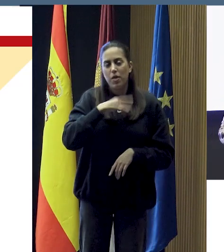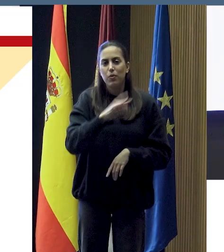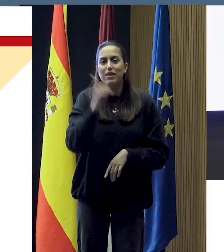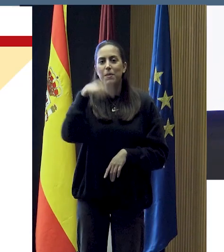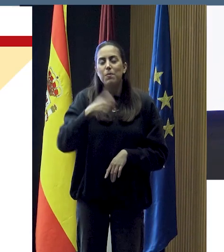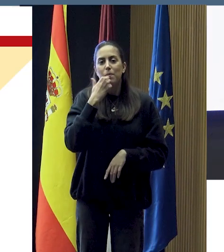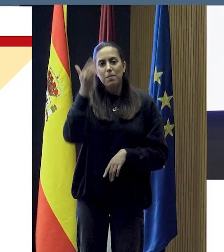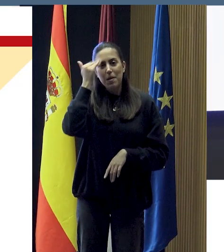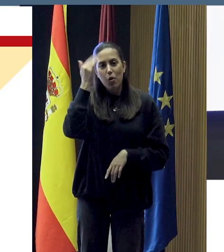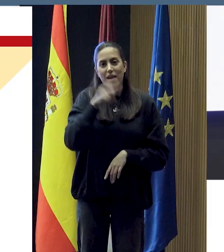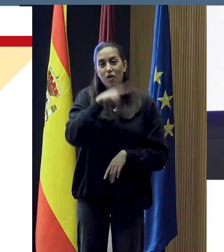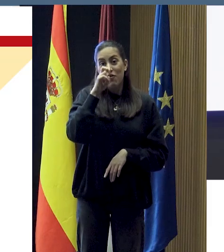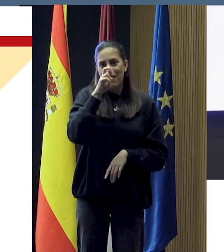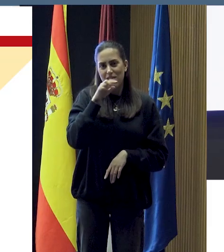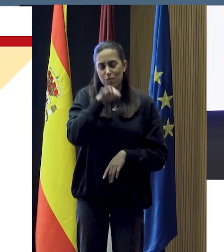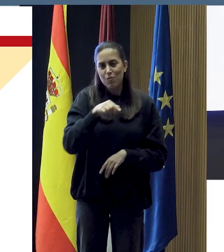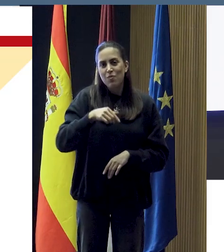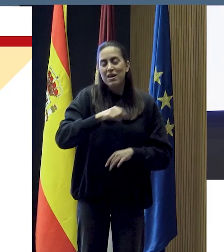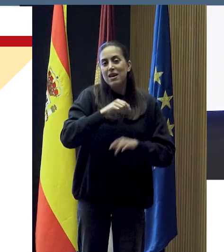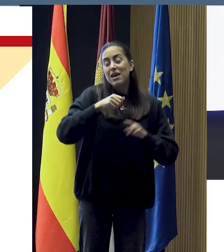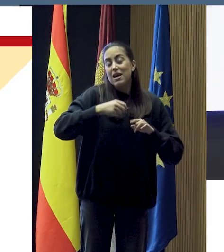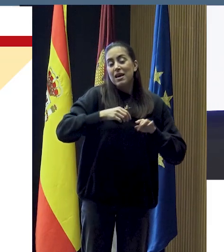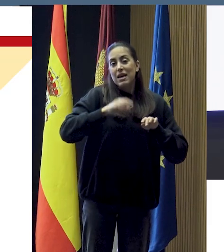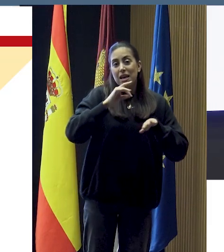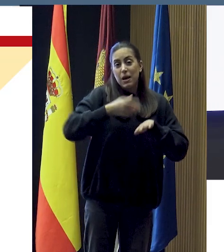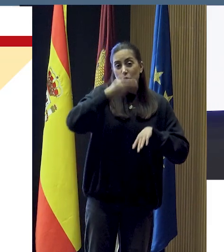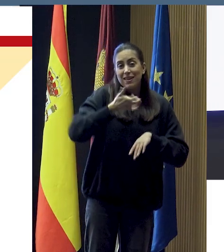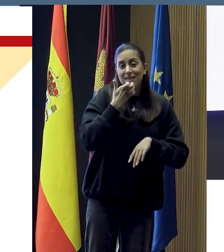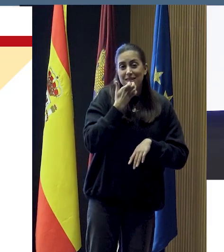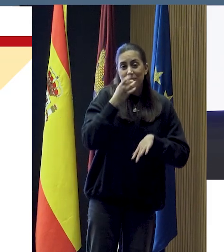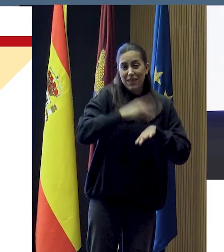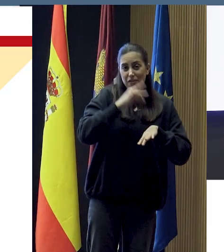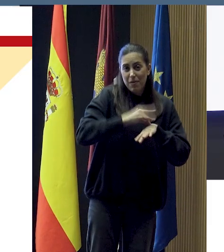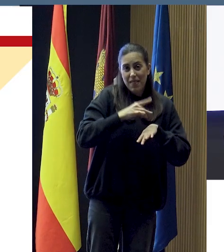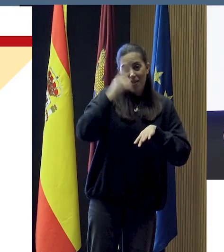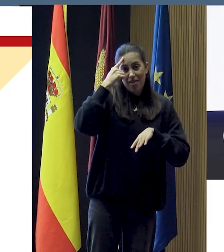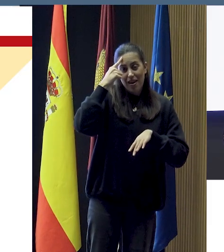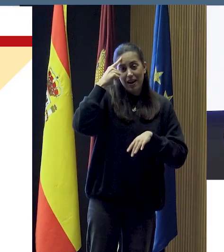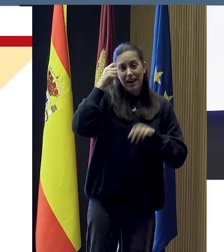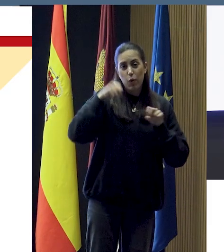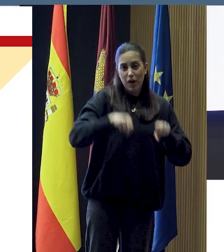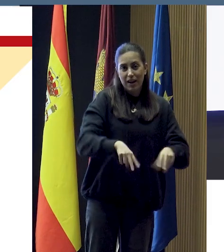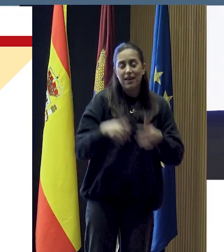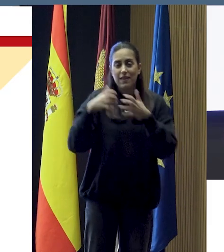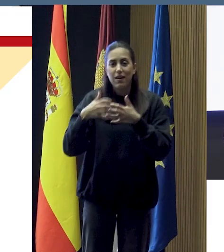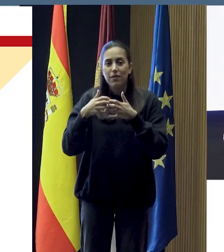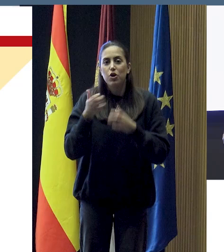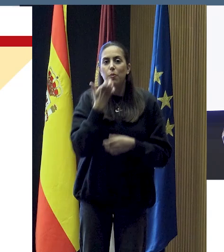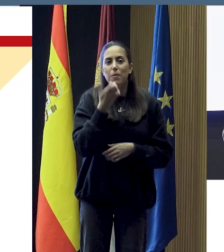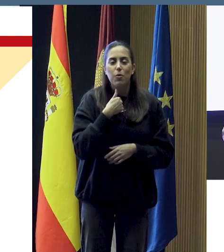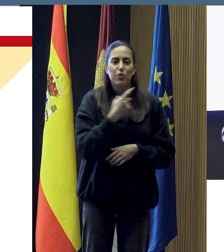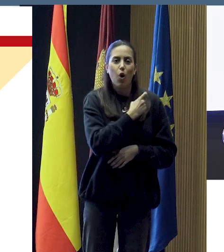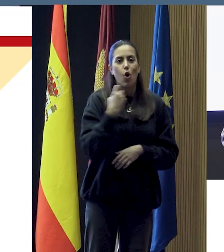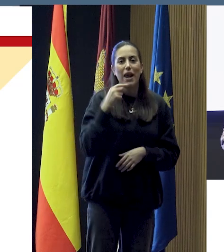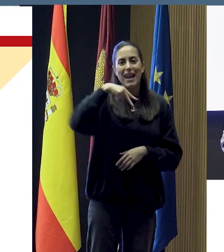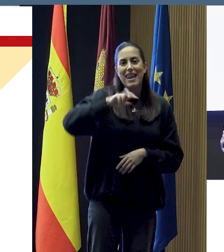importante en las enfermedades neurodegenerativas. Seguramente todos tenemos algún recuerdo olfativo de nuestra infancia. En mi caso es la colonia Nenuco,